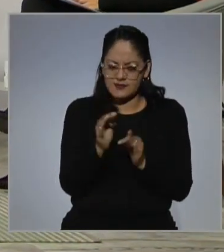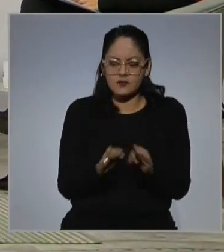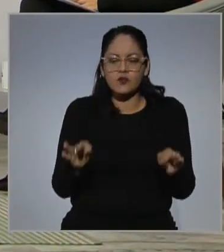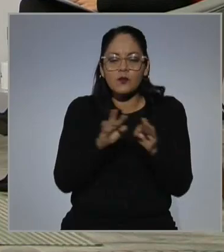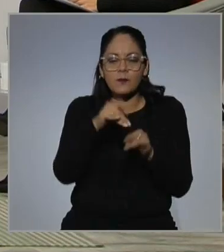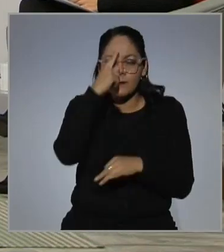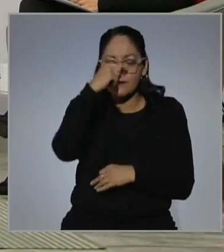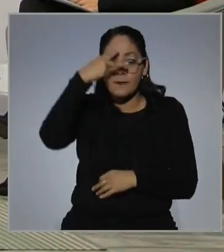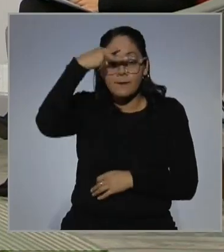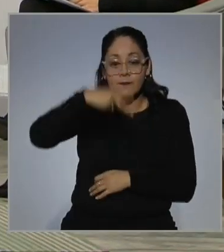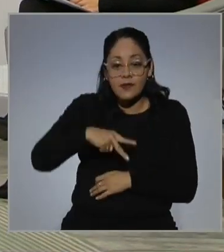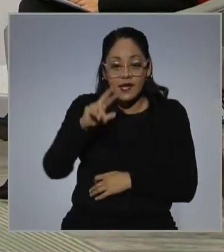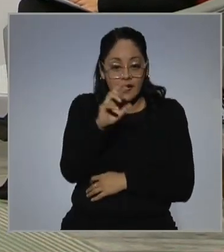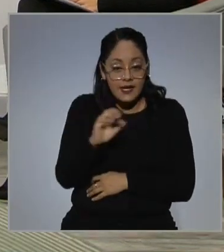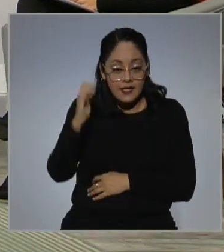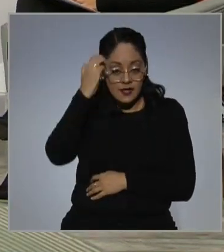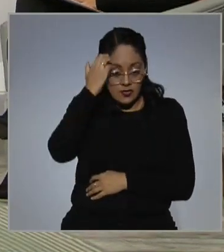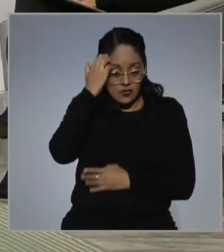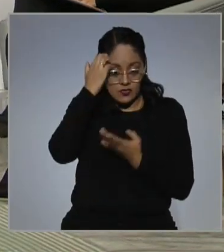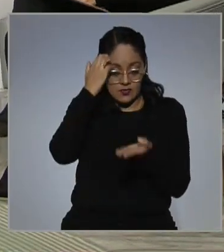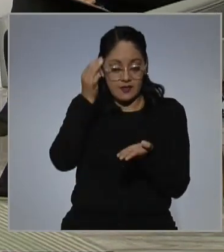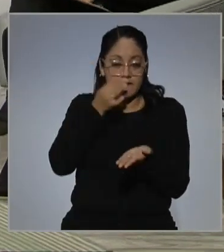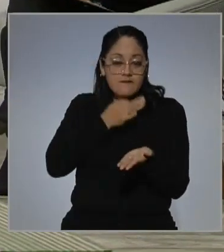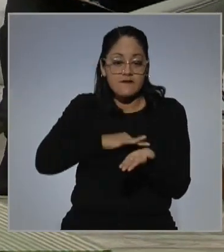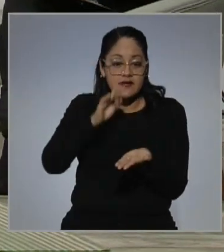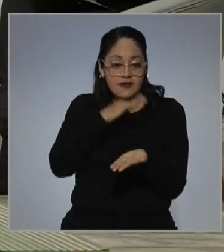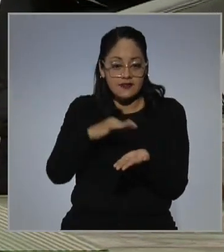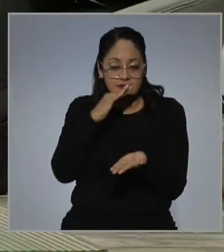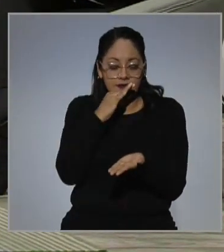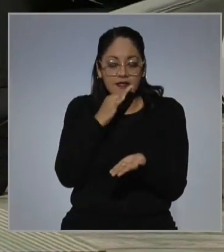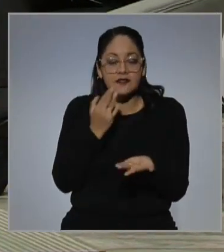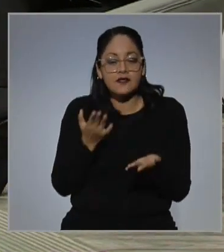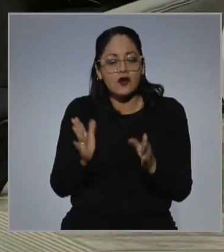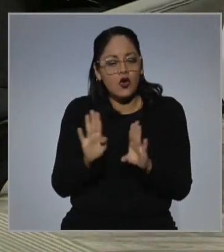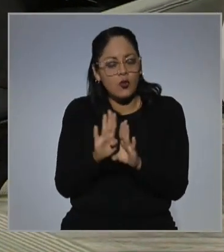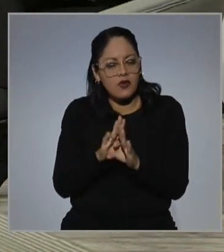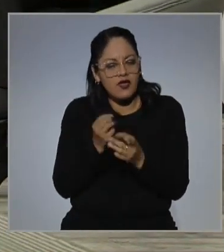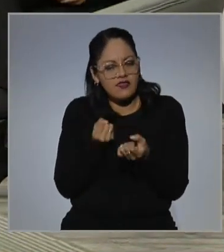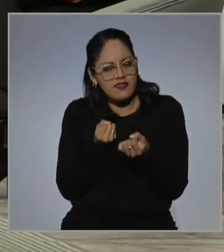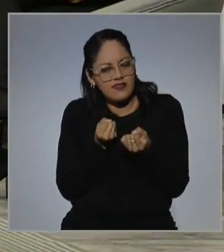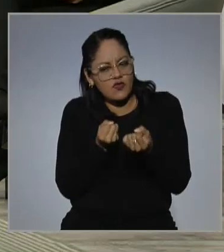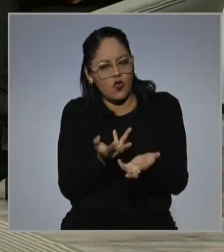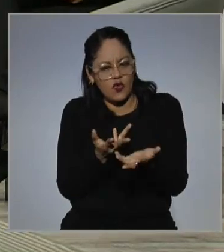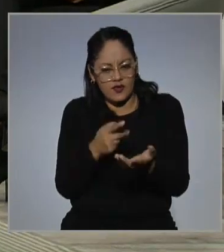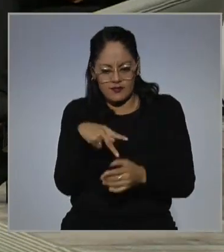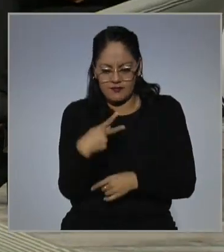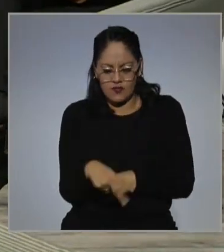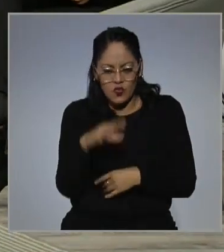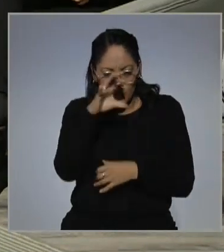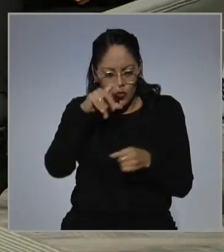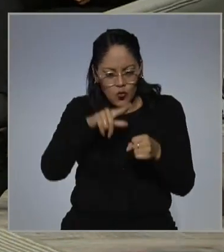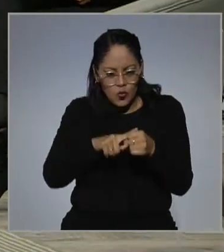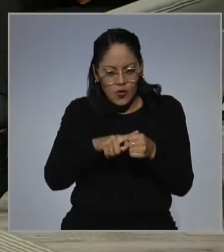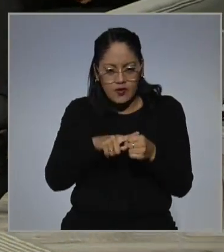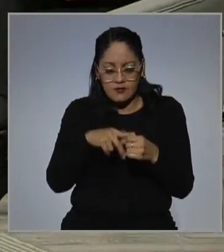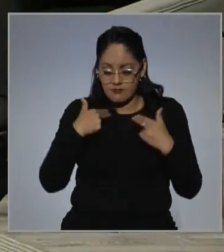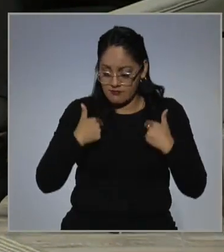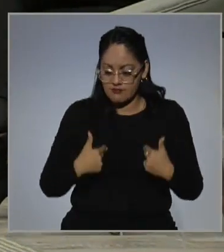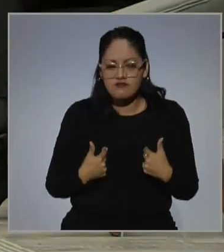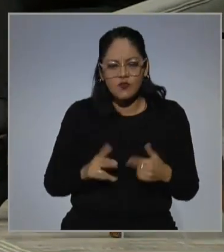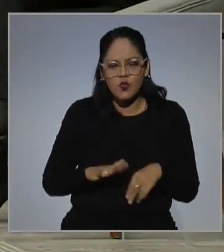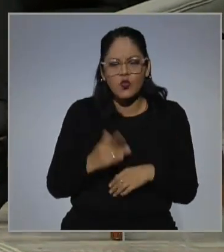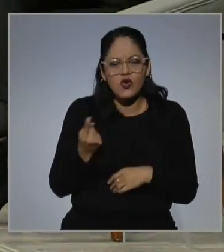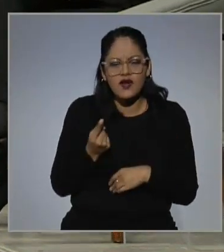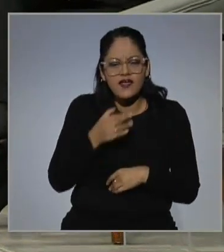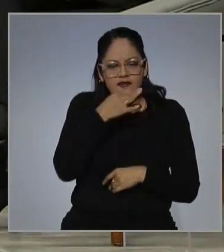de que a México se le reconozca con estas festividades como dotar al mundo de este patrimonio cultural inmaterial de la humanidad? ¿Por qué